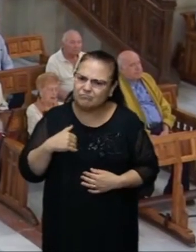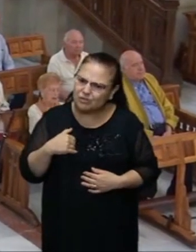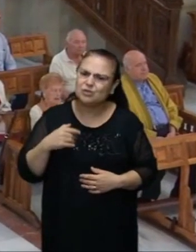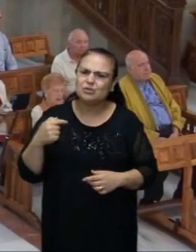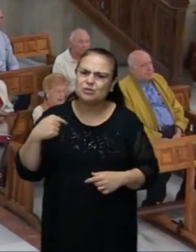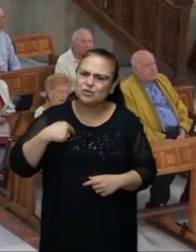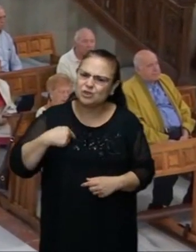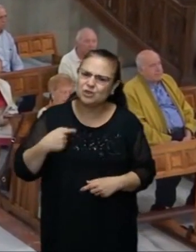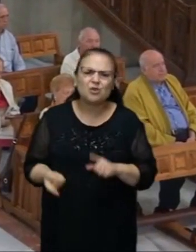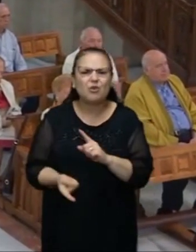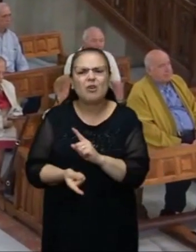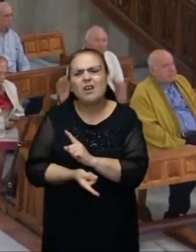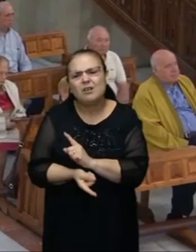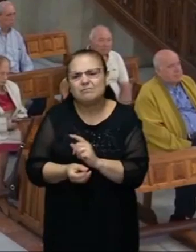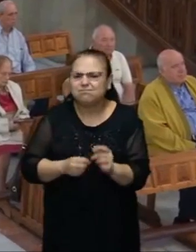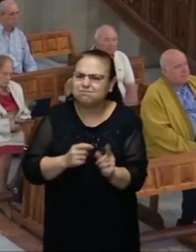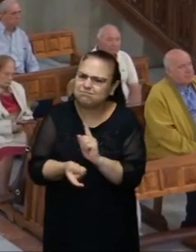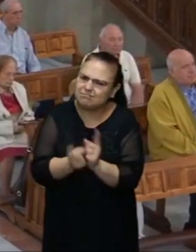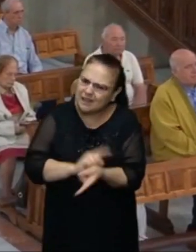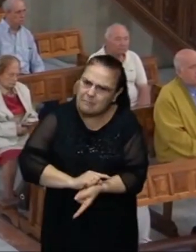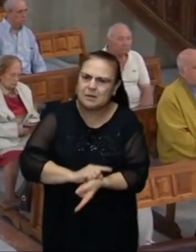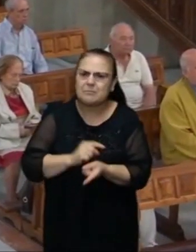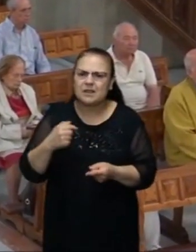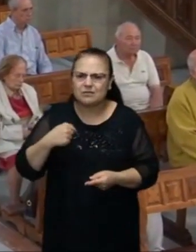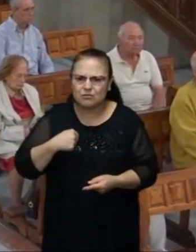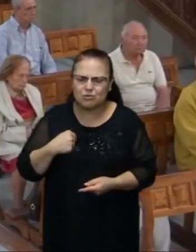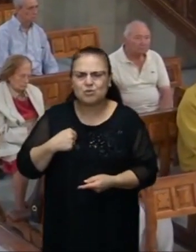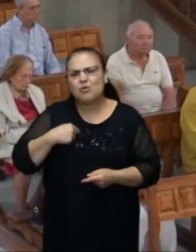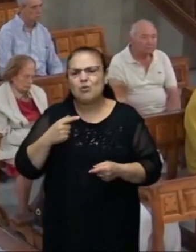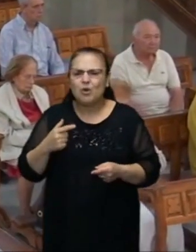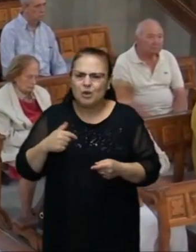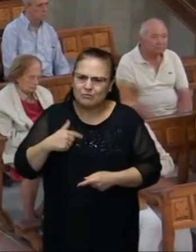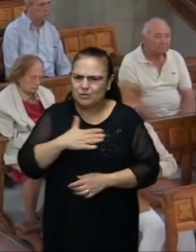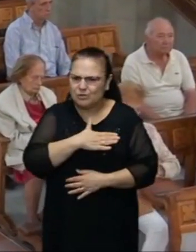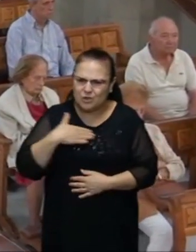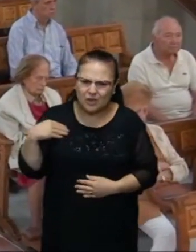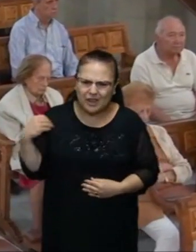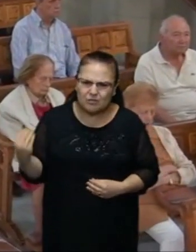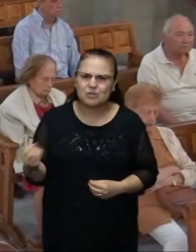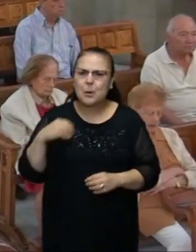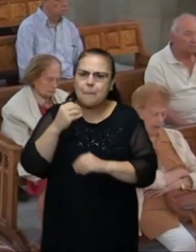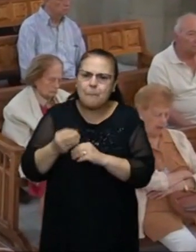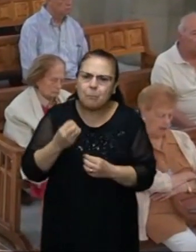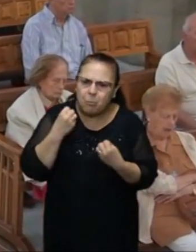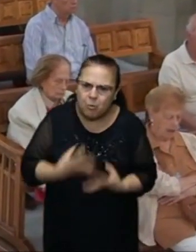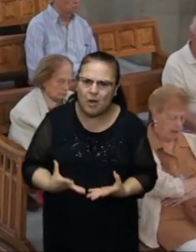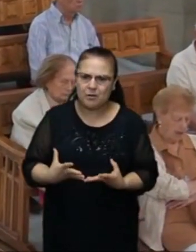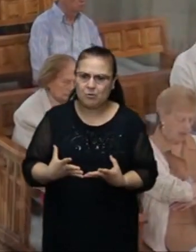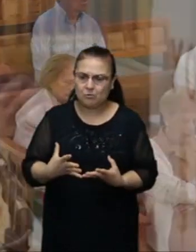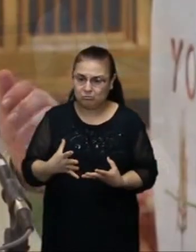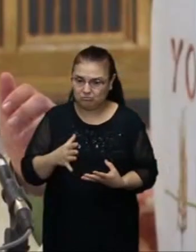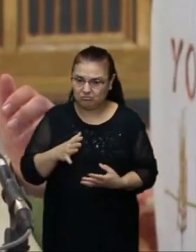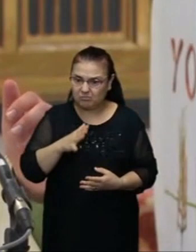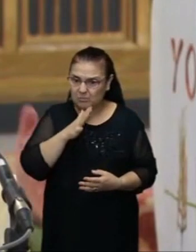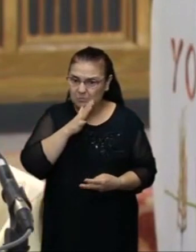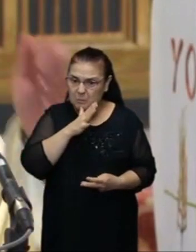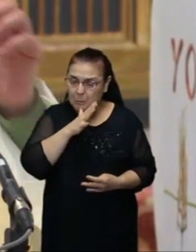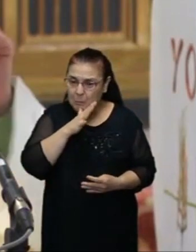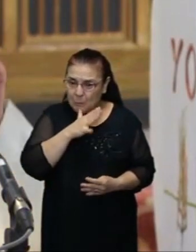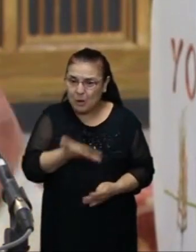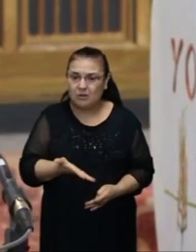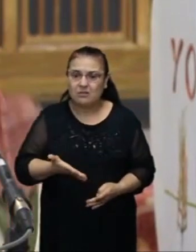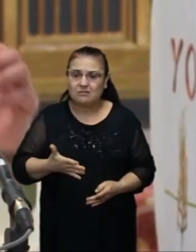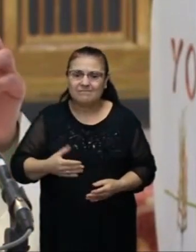porque no lo eres. Y una vez que Dios te vaya ayudando a ser bueno, que nunca lo serás porque siempre vas en el camino de